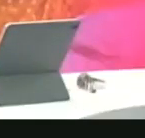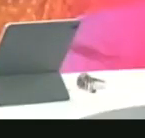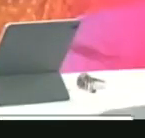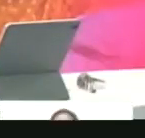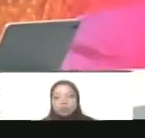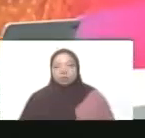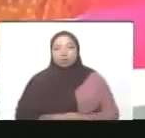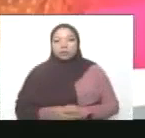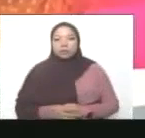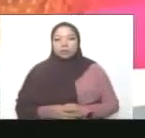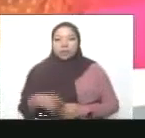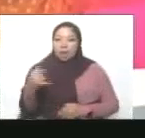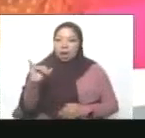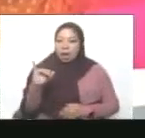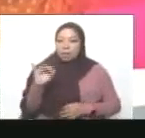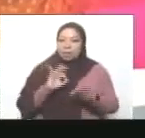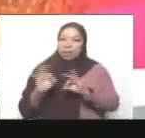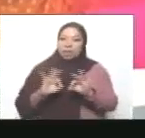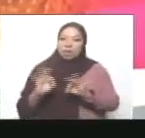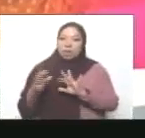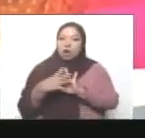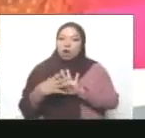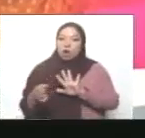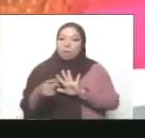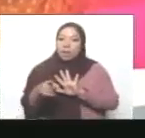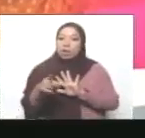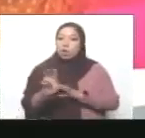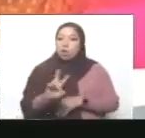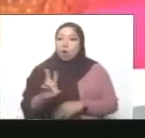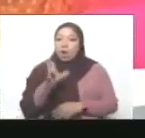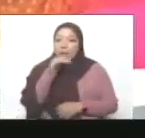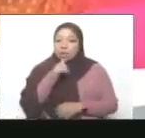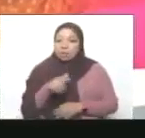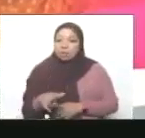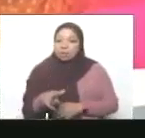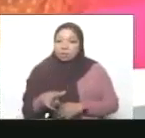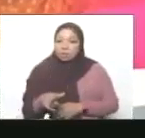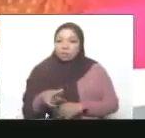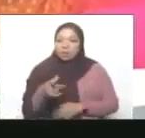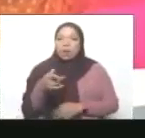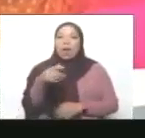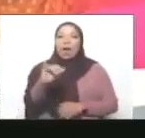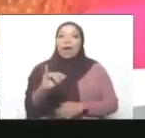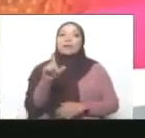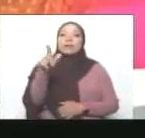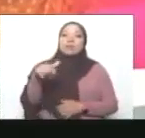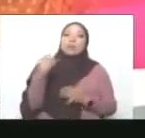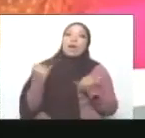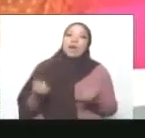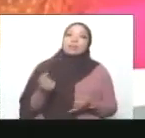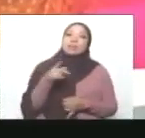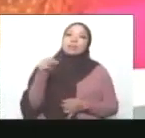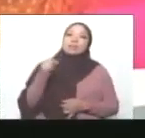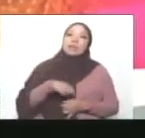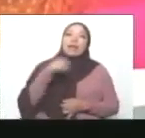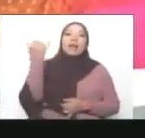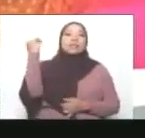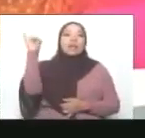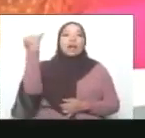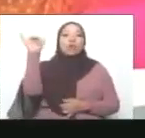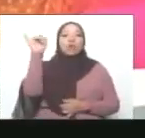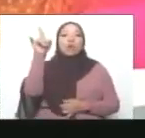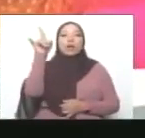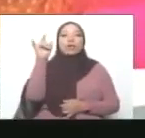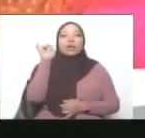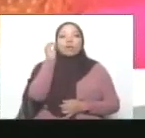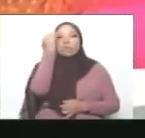original, no es la copia, es la original. Y está ahora donde tiene que estar, en Yaracuy, frente a